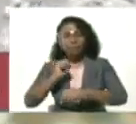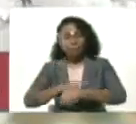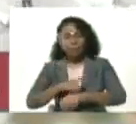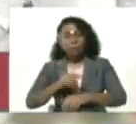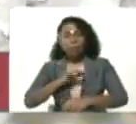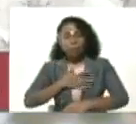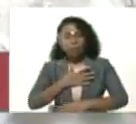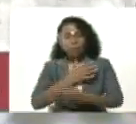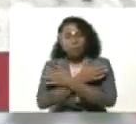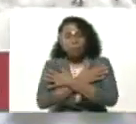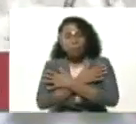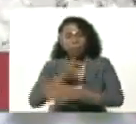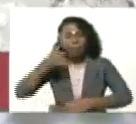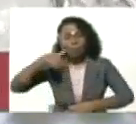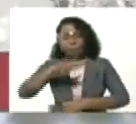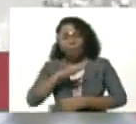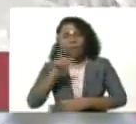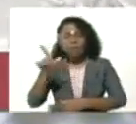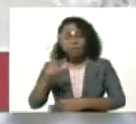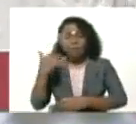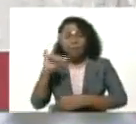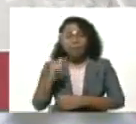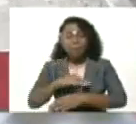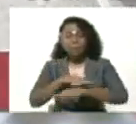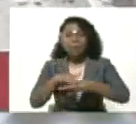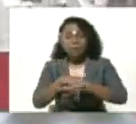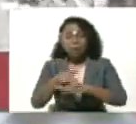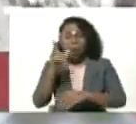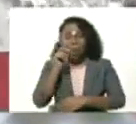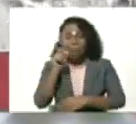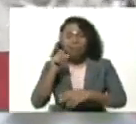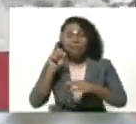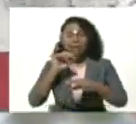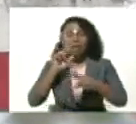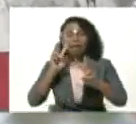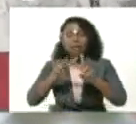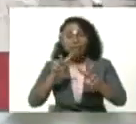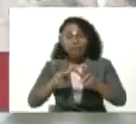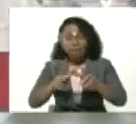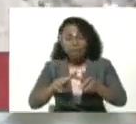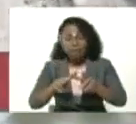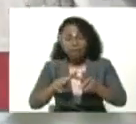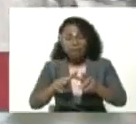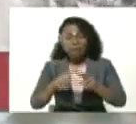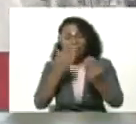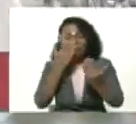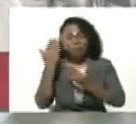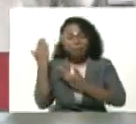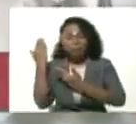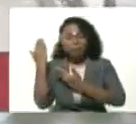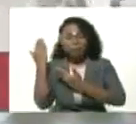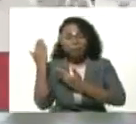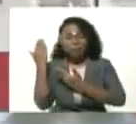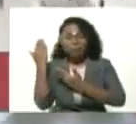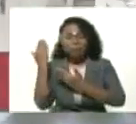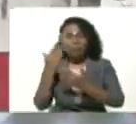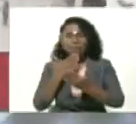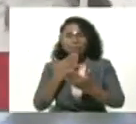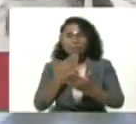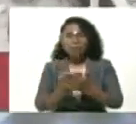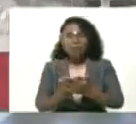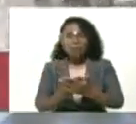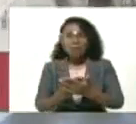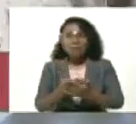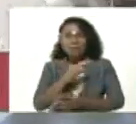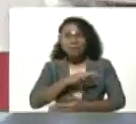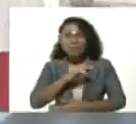abrazar a nuestro pueblo. Y en eso está nuestro ministro Ildemaro Villarroel de la Misión Vivienda Venezuela. Adelante, ministro. Bien, gracias, señor